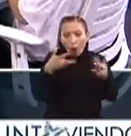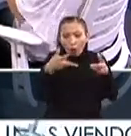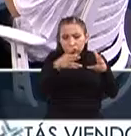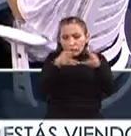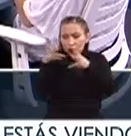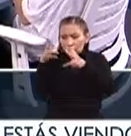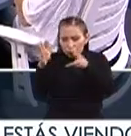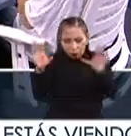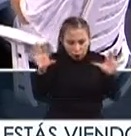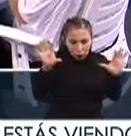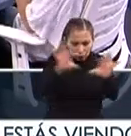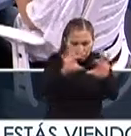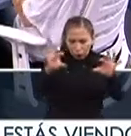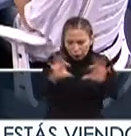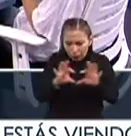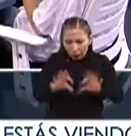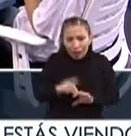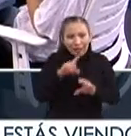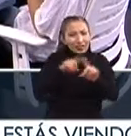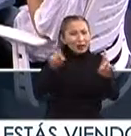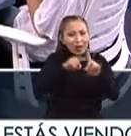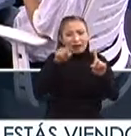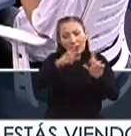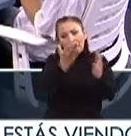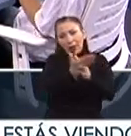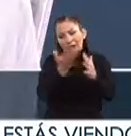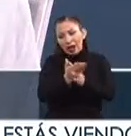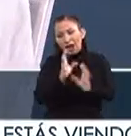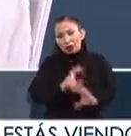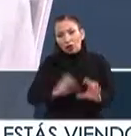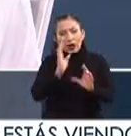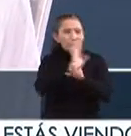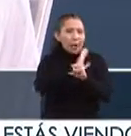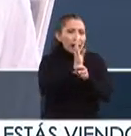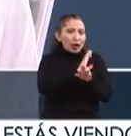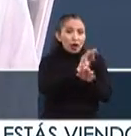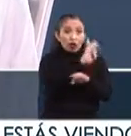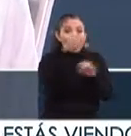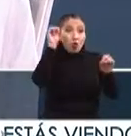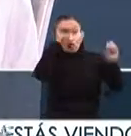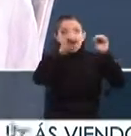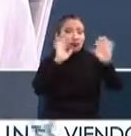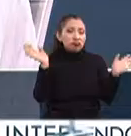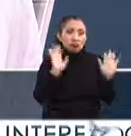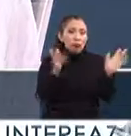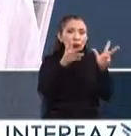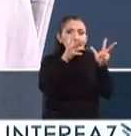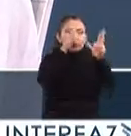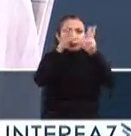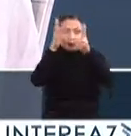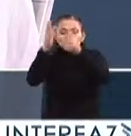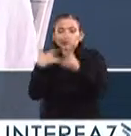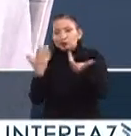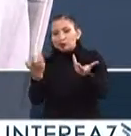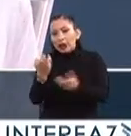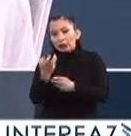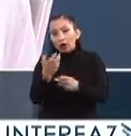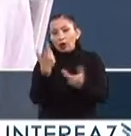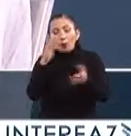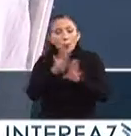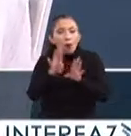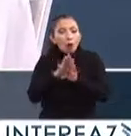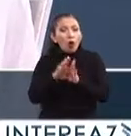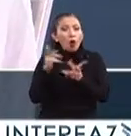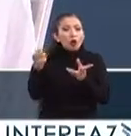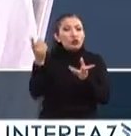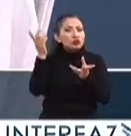corte y pega de diferentes secciones que nos interesaba, obviamente en una película no puede ir todo, entonces pues fue un proceso también de invertir, ¿no?